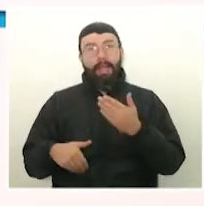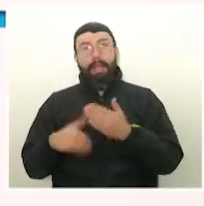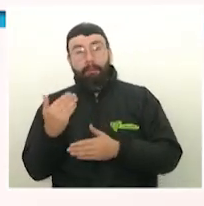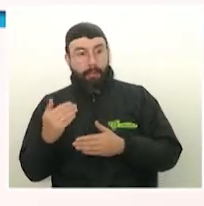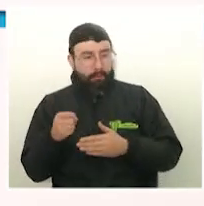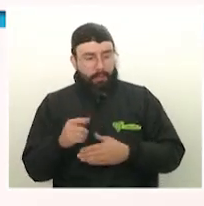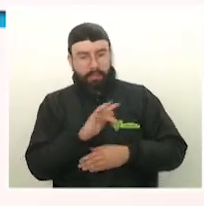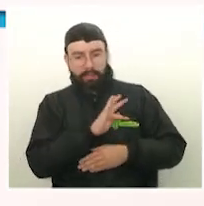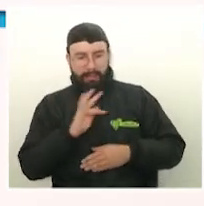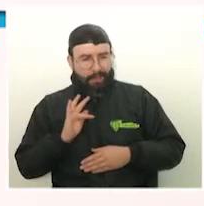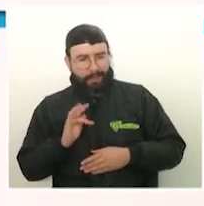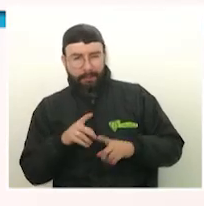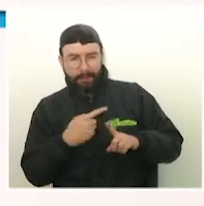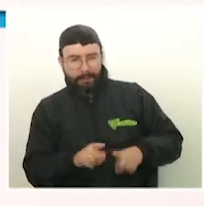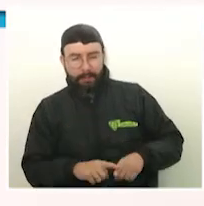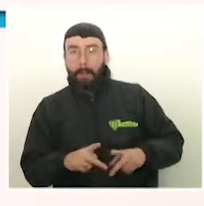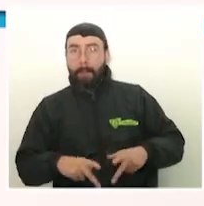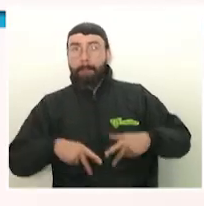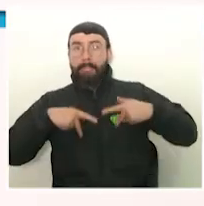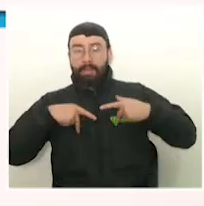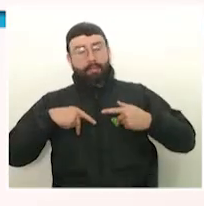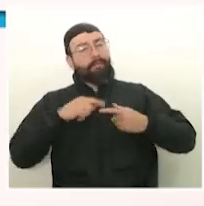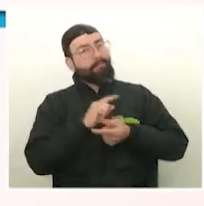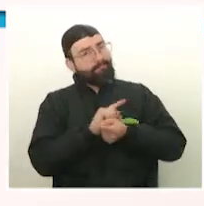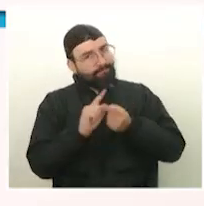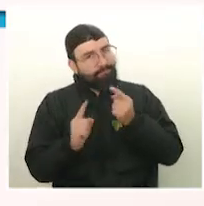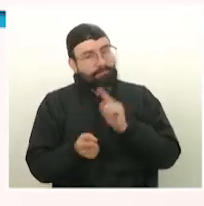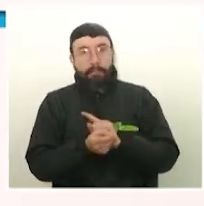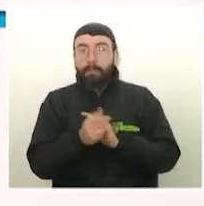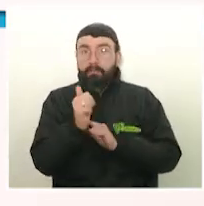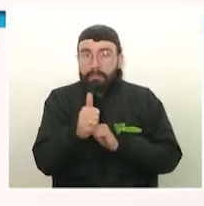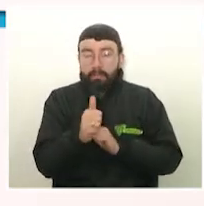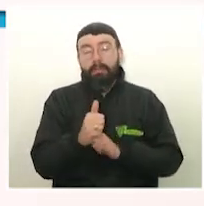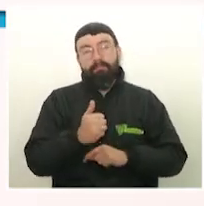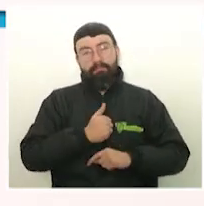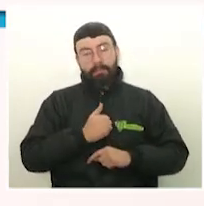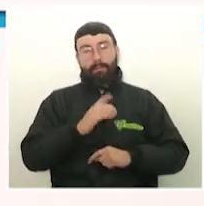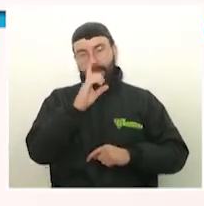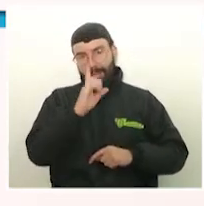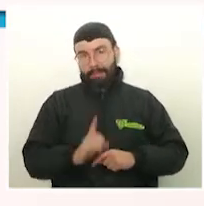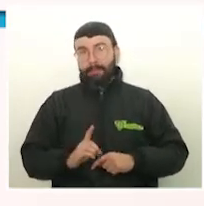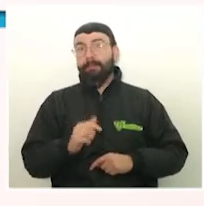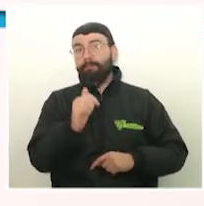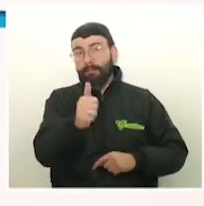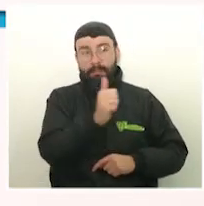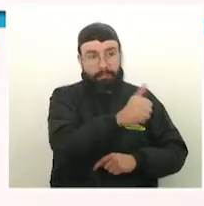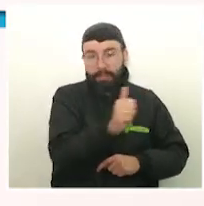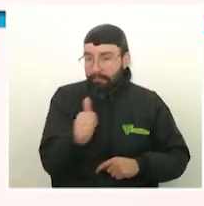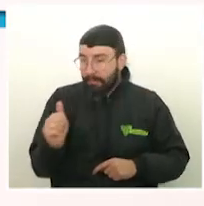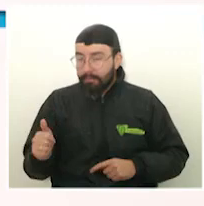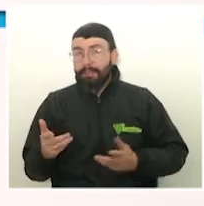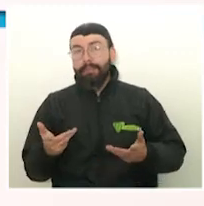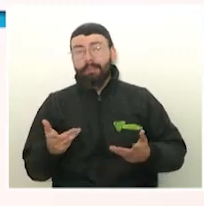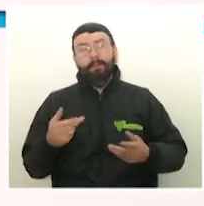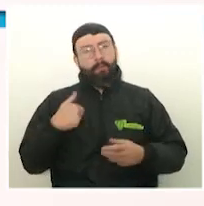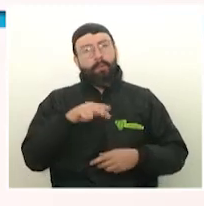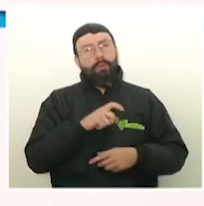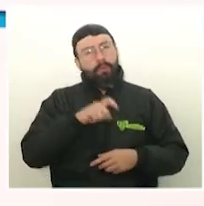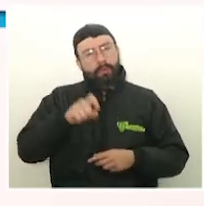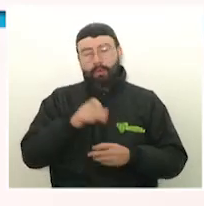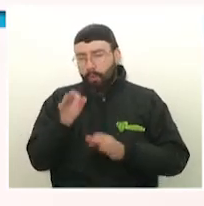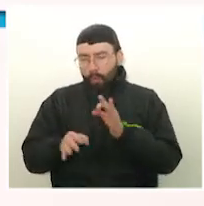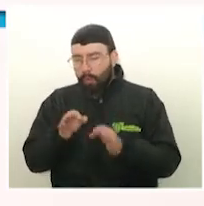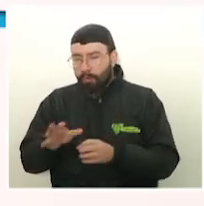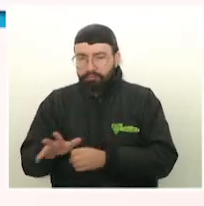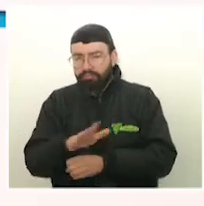y estilos de vida diferente, y esto es una decisión personal. De igual manera, debemos empezar a cuidar el medio ambiente para